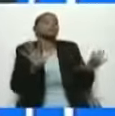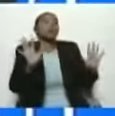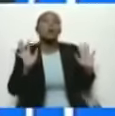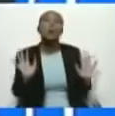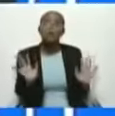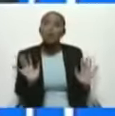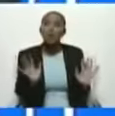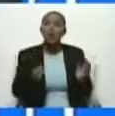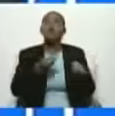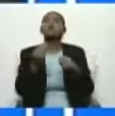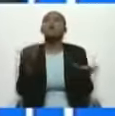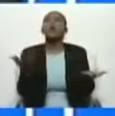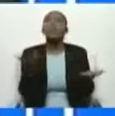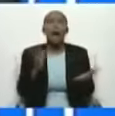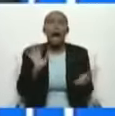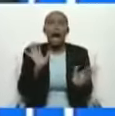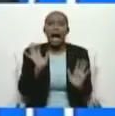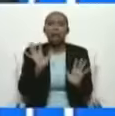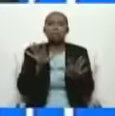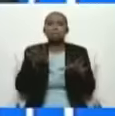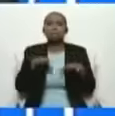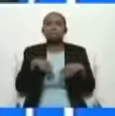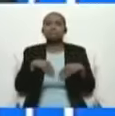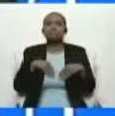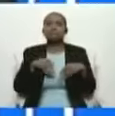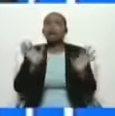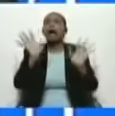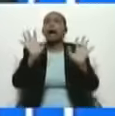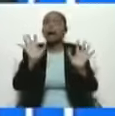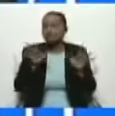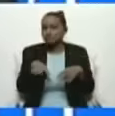Es que se les fue la mano. Se les fue la mano.